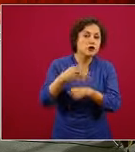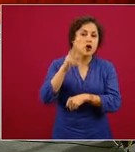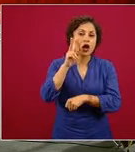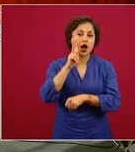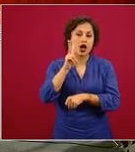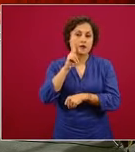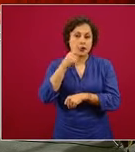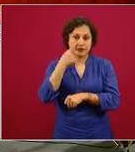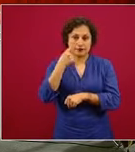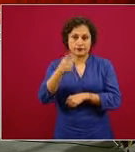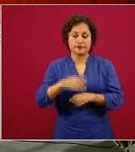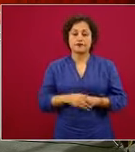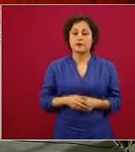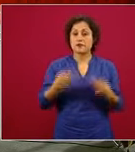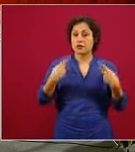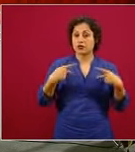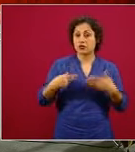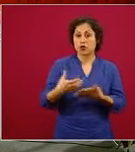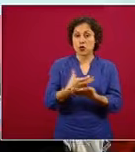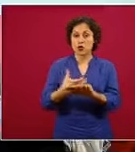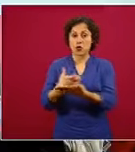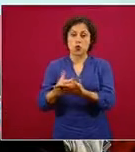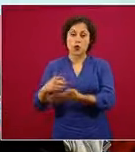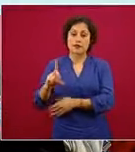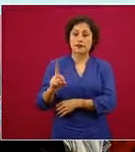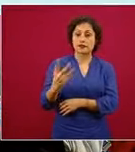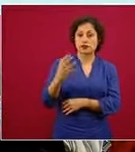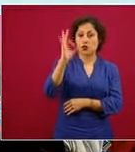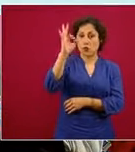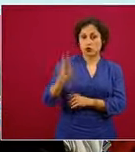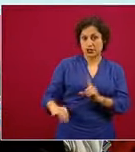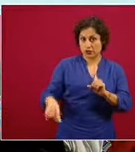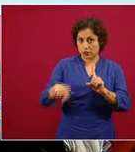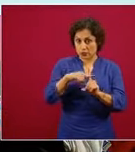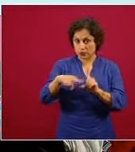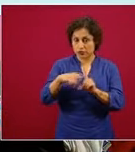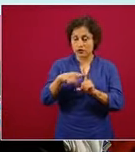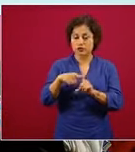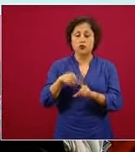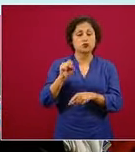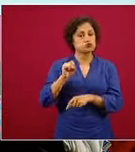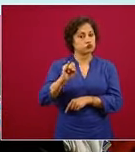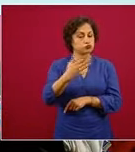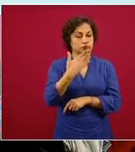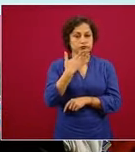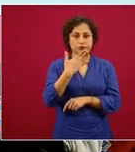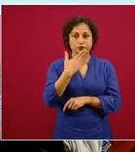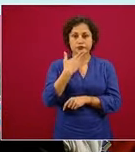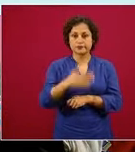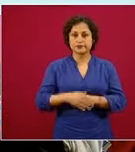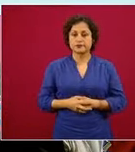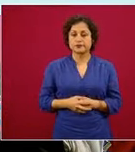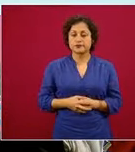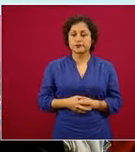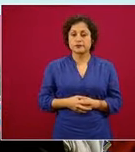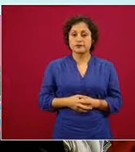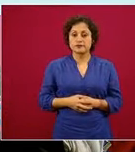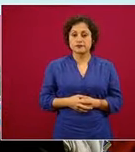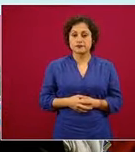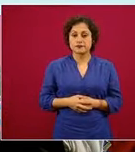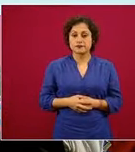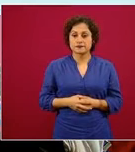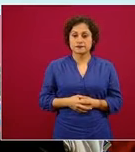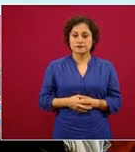se están recuperando, más 35%, eso es bueno, siguen la misma tendencia de los casos recuperados, y también